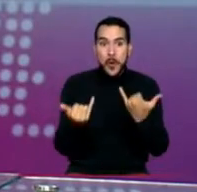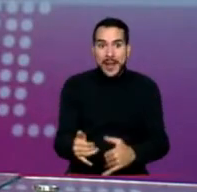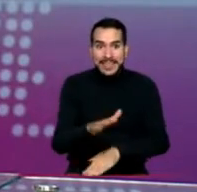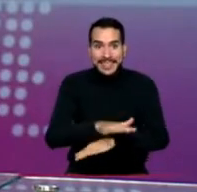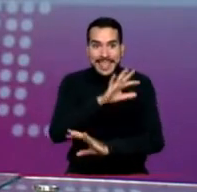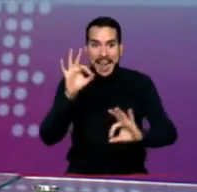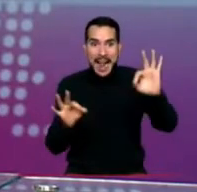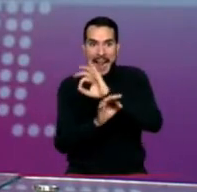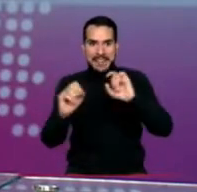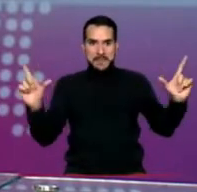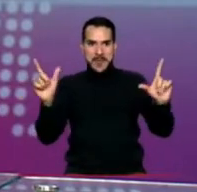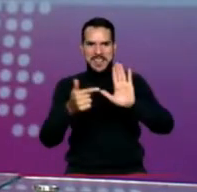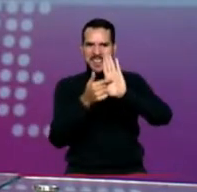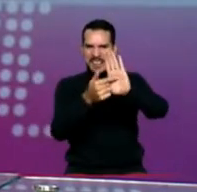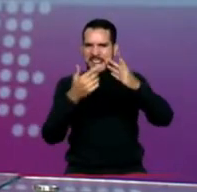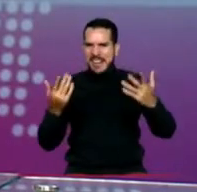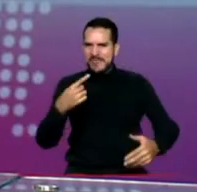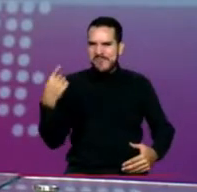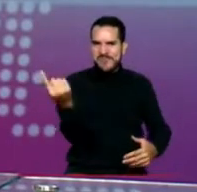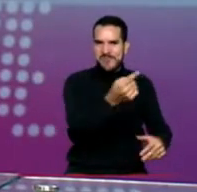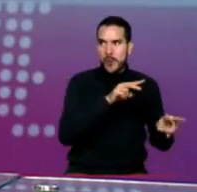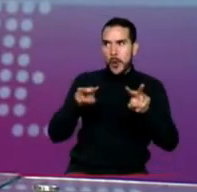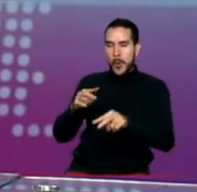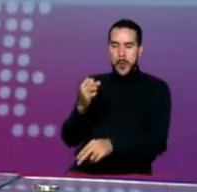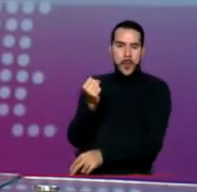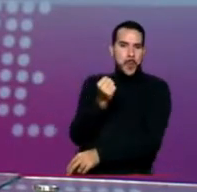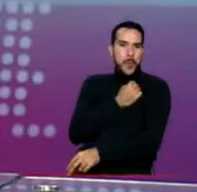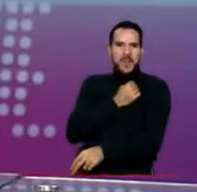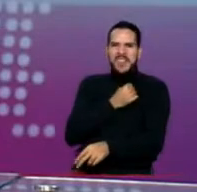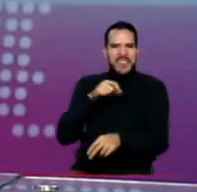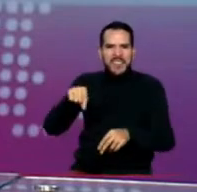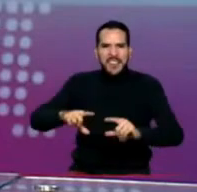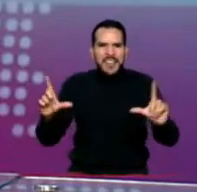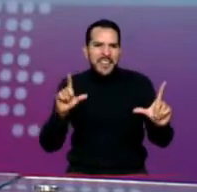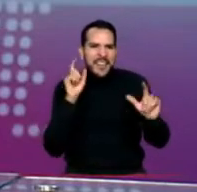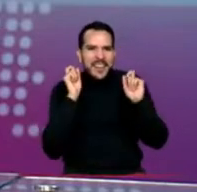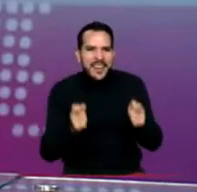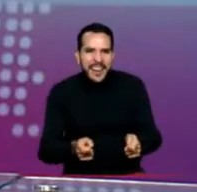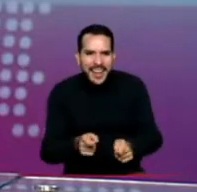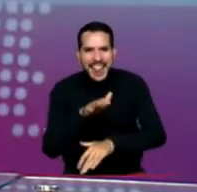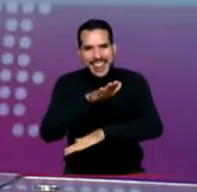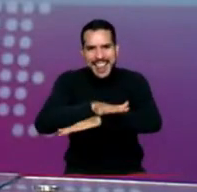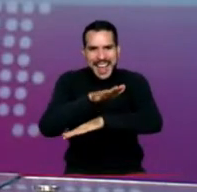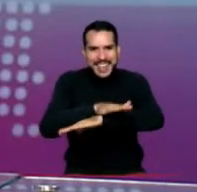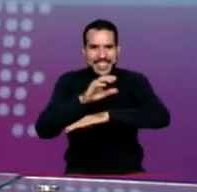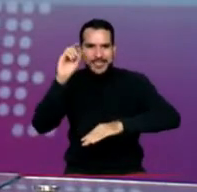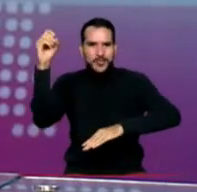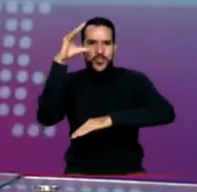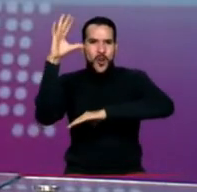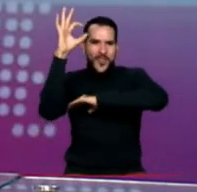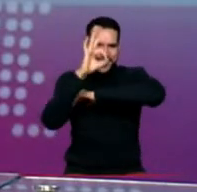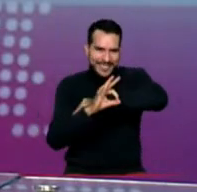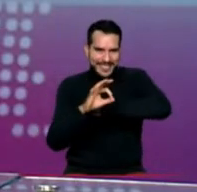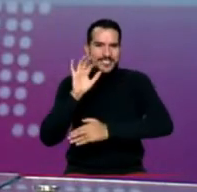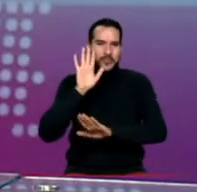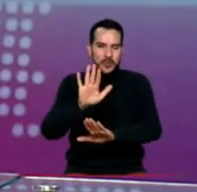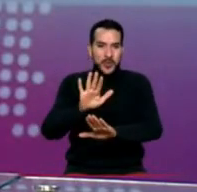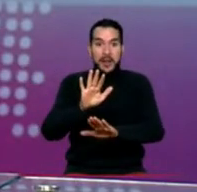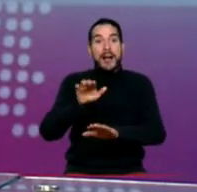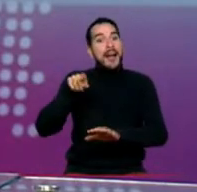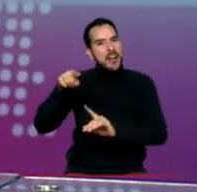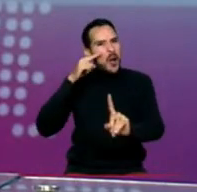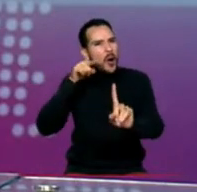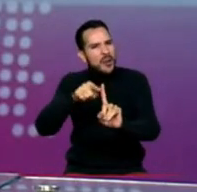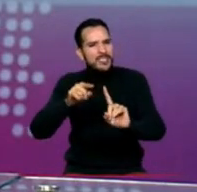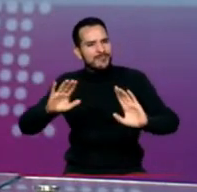por los televidentes. Les hablo de Tardes del Sol, con una nueva apuesta para estar más cerca de las comunidades y la labor social en nuestra